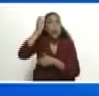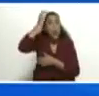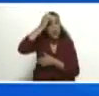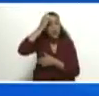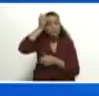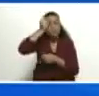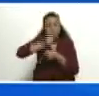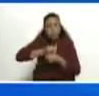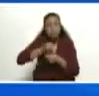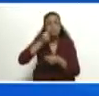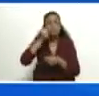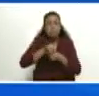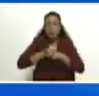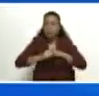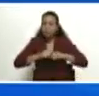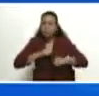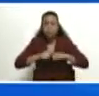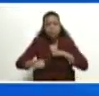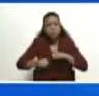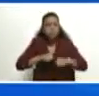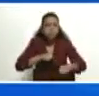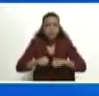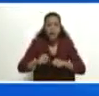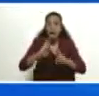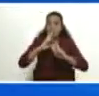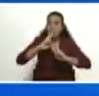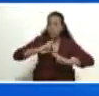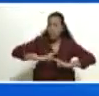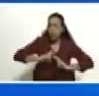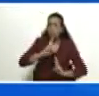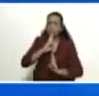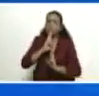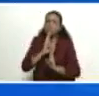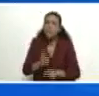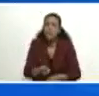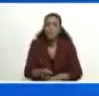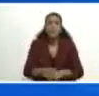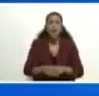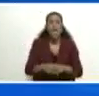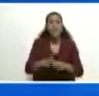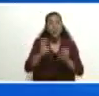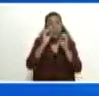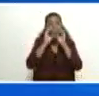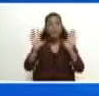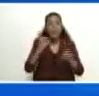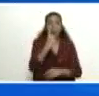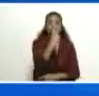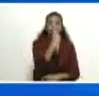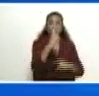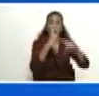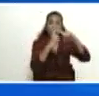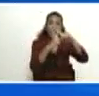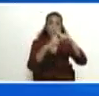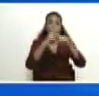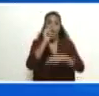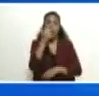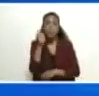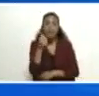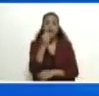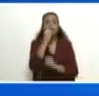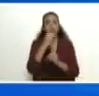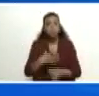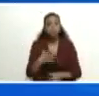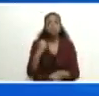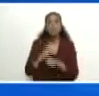conciencia, acciones, resultados. Es una bendición el 1x10 del buen gobierno, porque todas